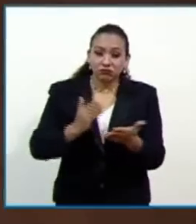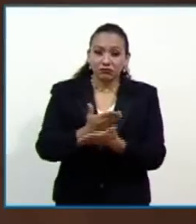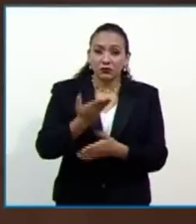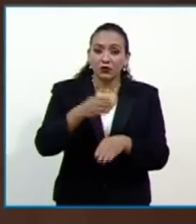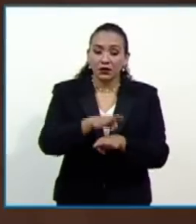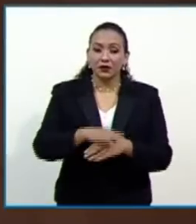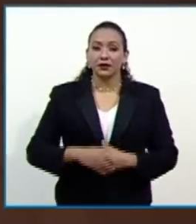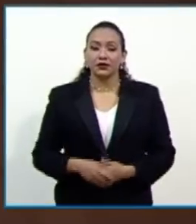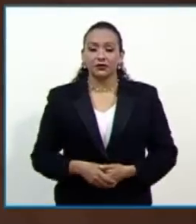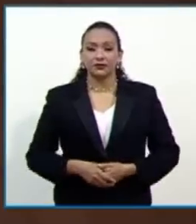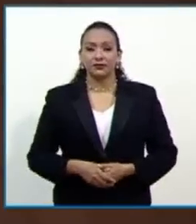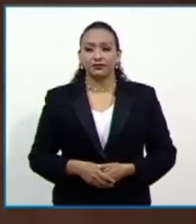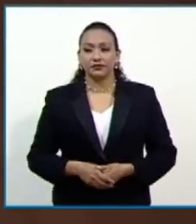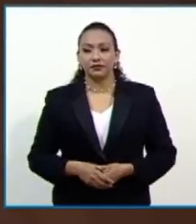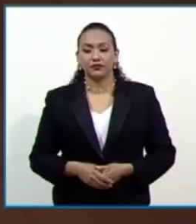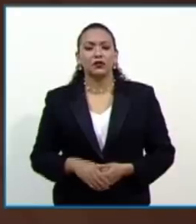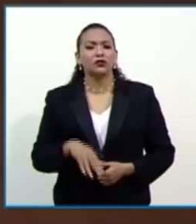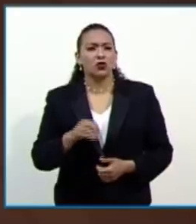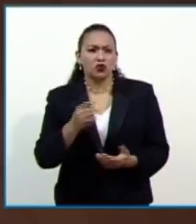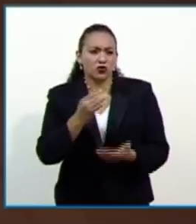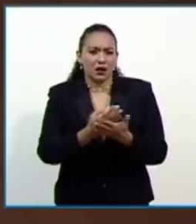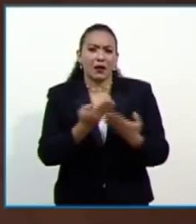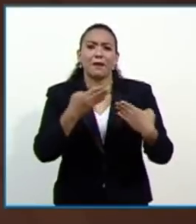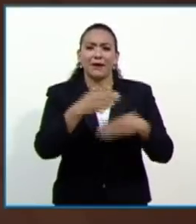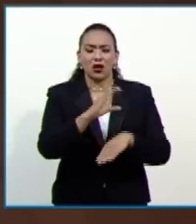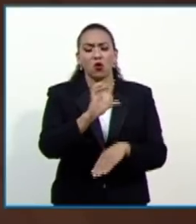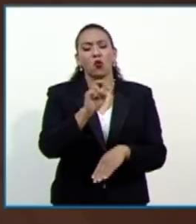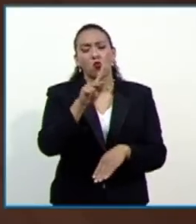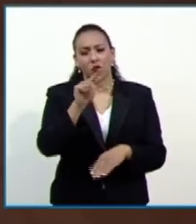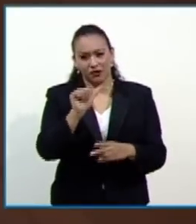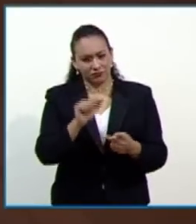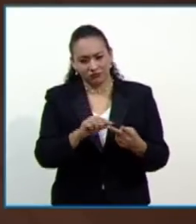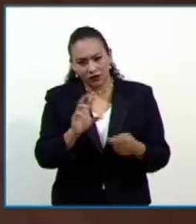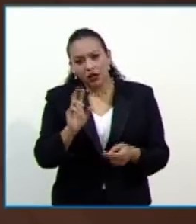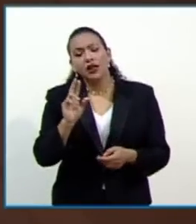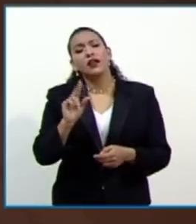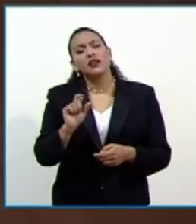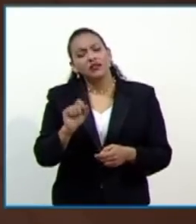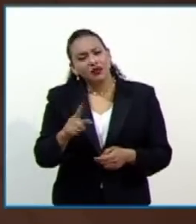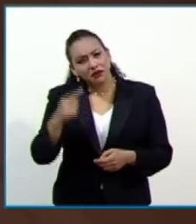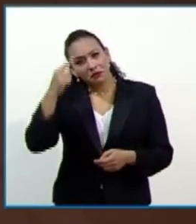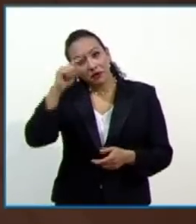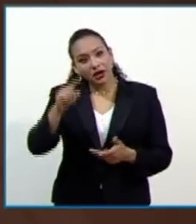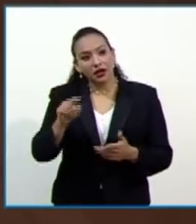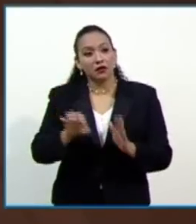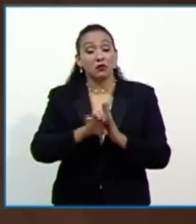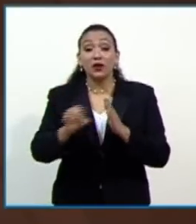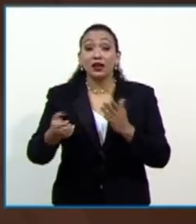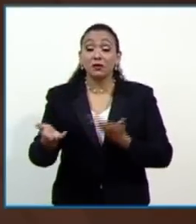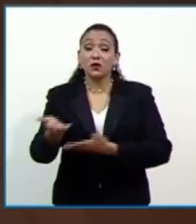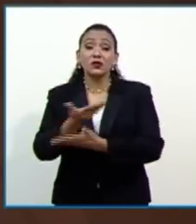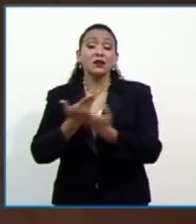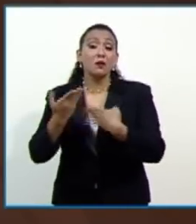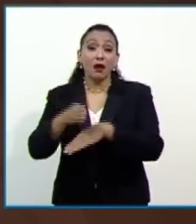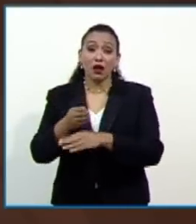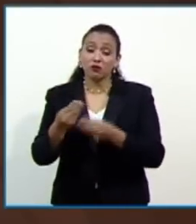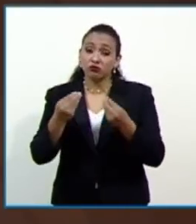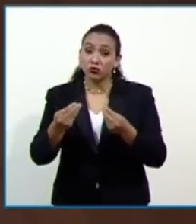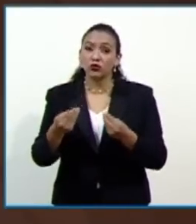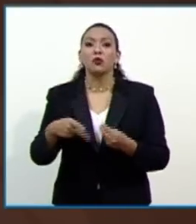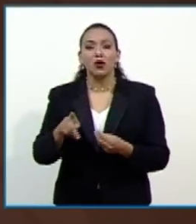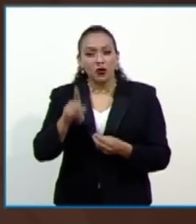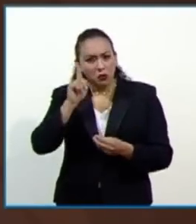nada más a nivel de cuentas bancarias, a nivel de otorgamiento de créditos, a nivel de cumplimiento, a nivel de muchos servicios bancarios,